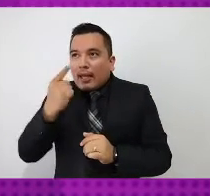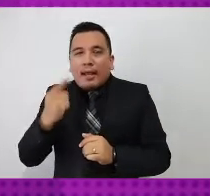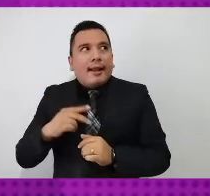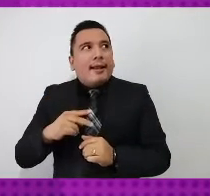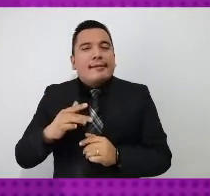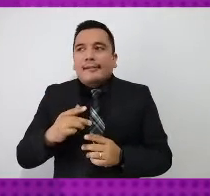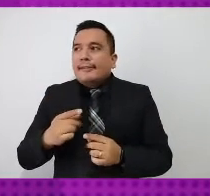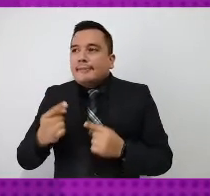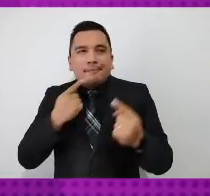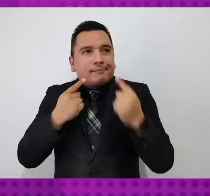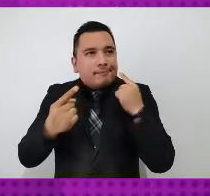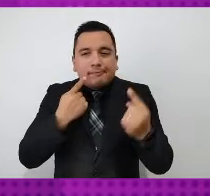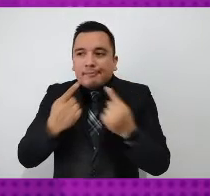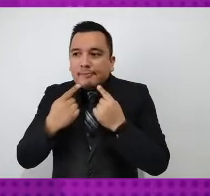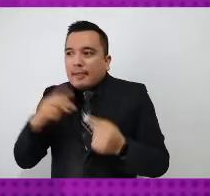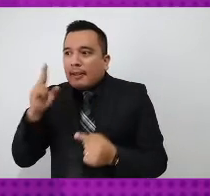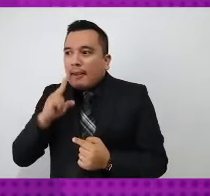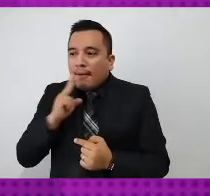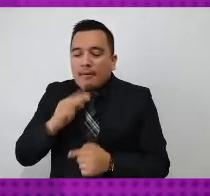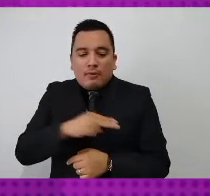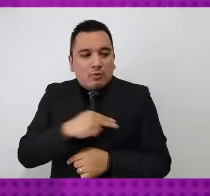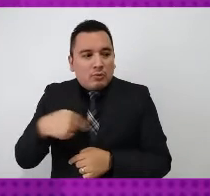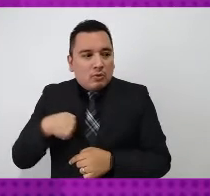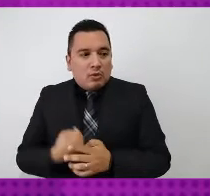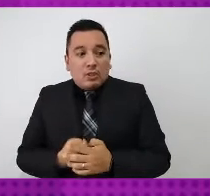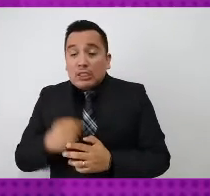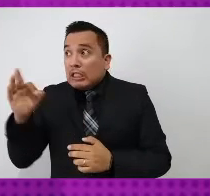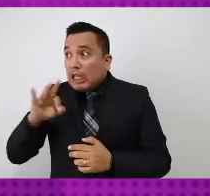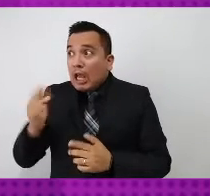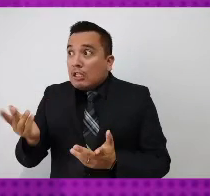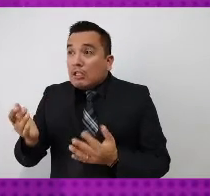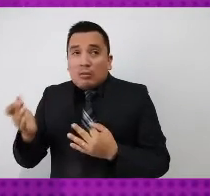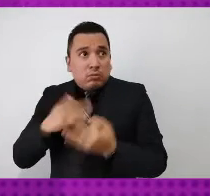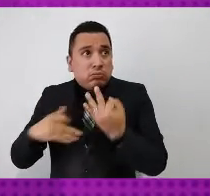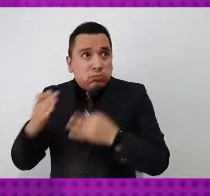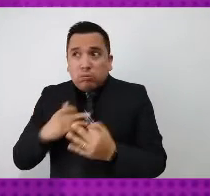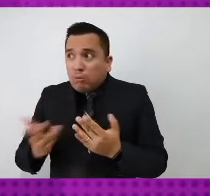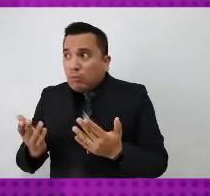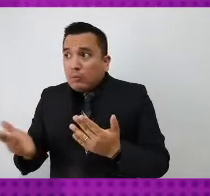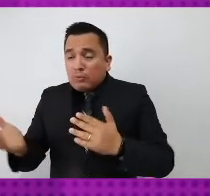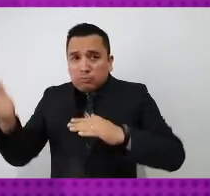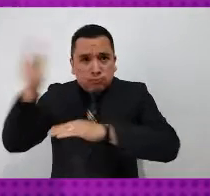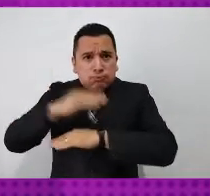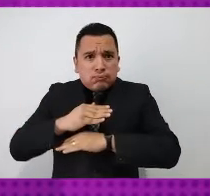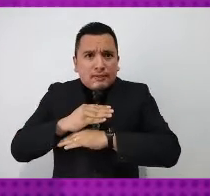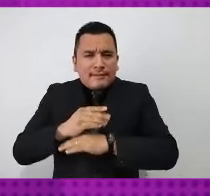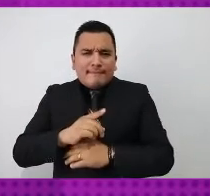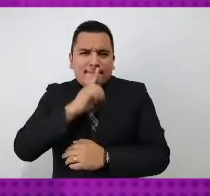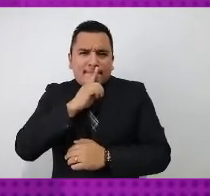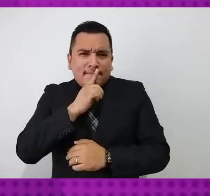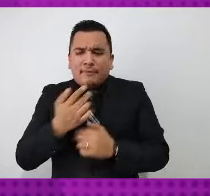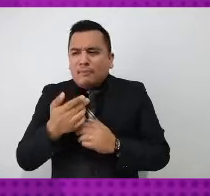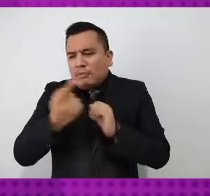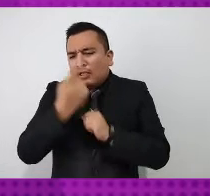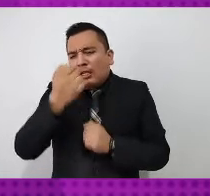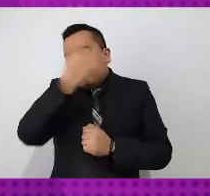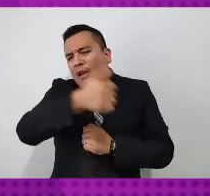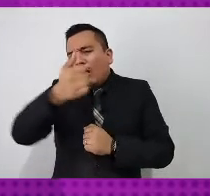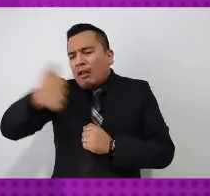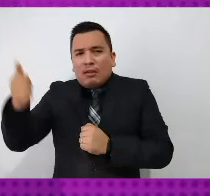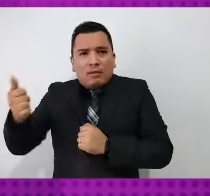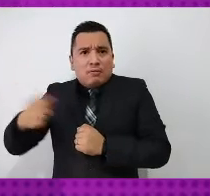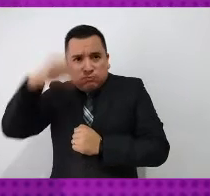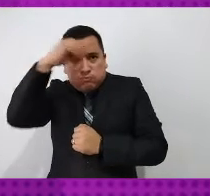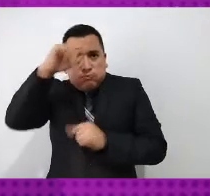no digamos que coincidimos porque sólo esto es lo padre de todo que somos diversos sí pero